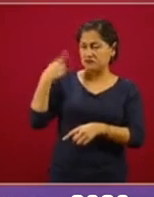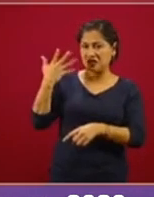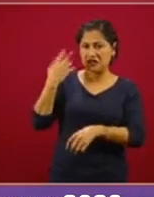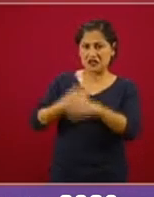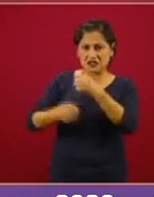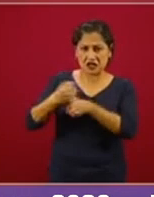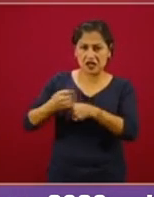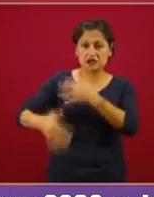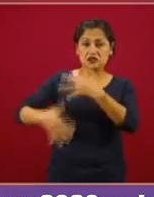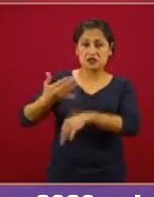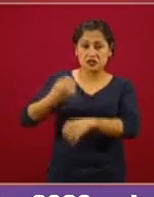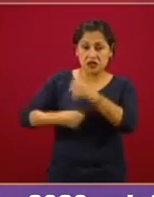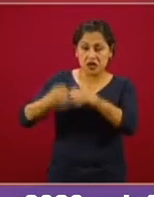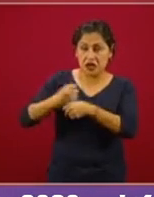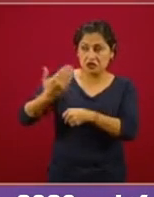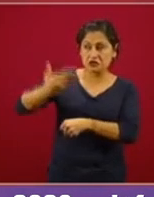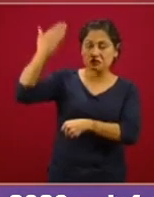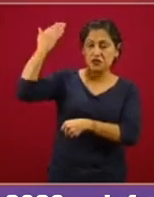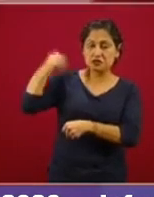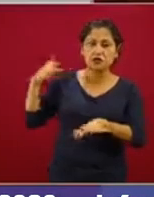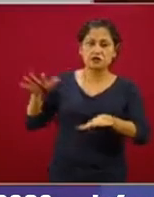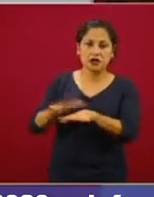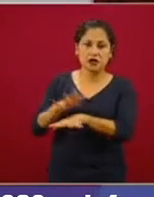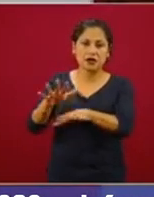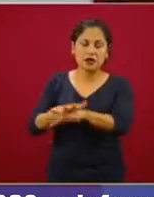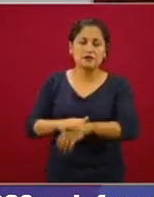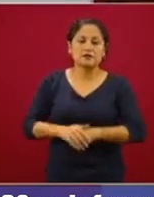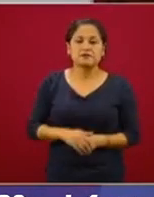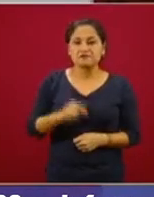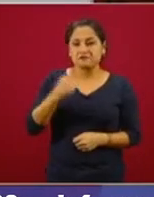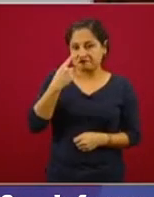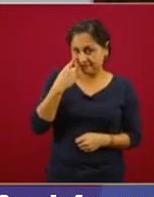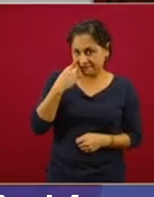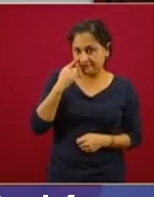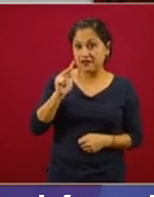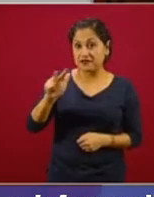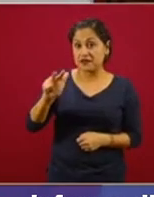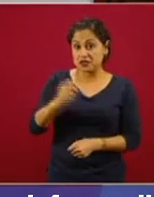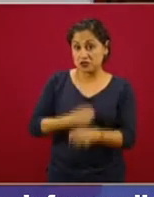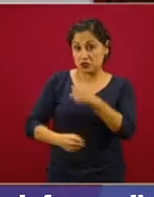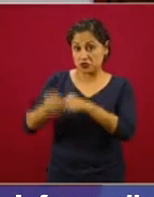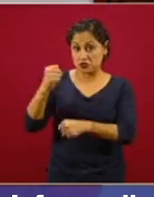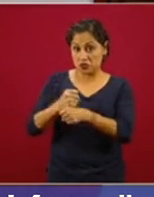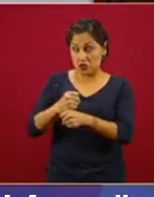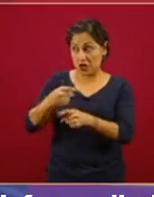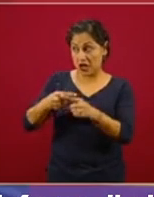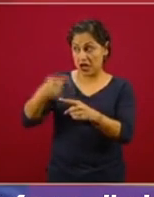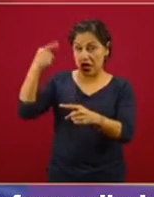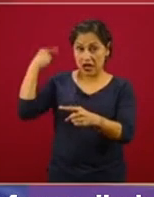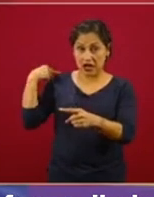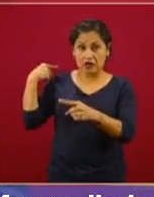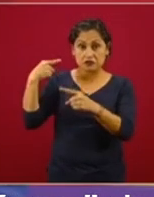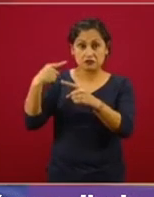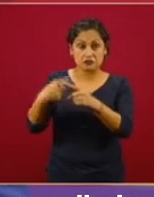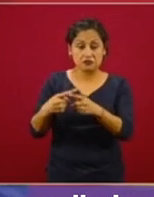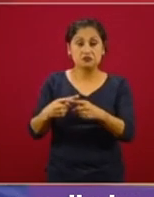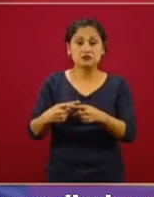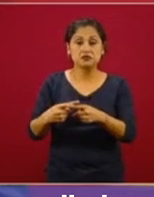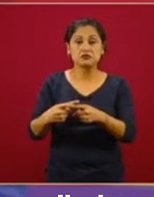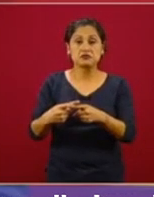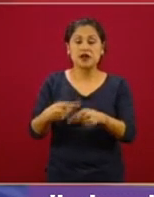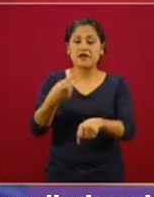años. Y desde hace cerca de 18 años tenemos un claro predominio de las